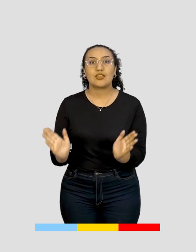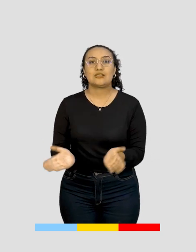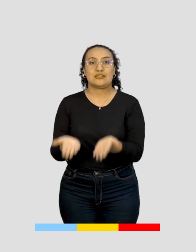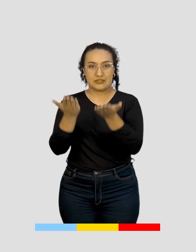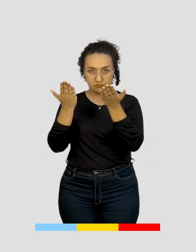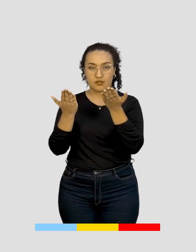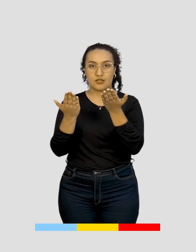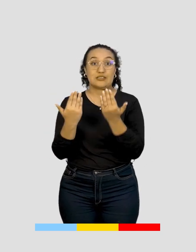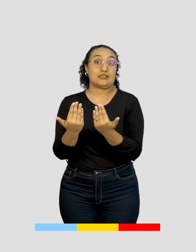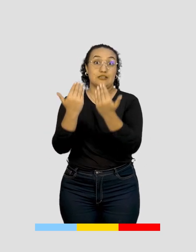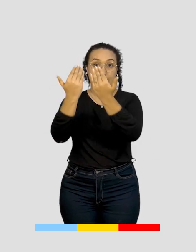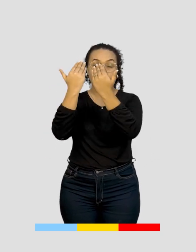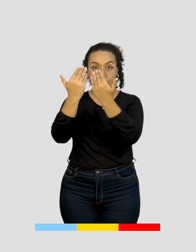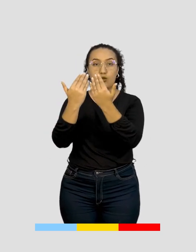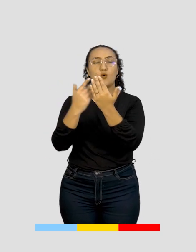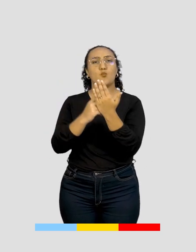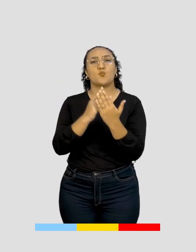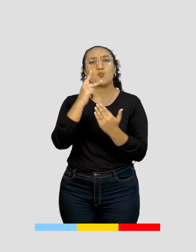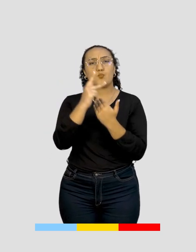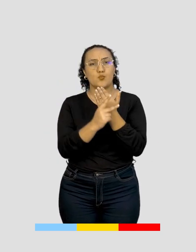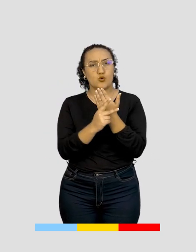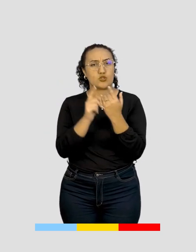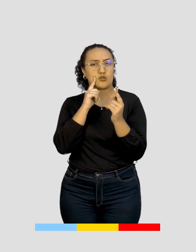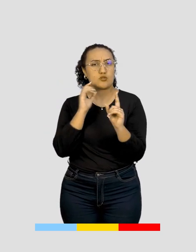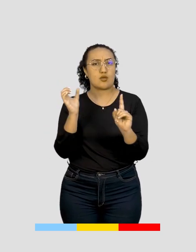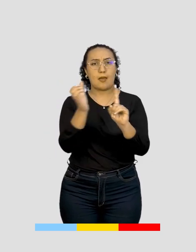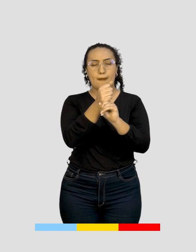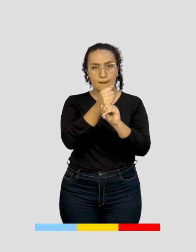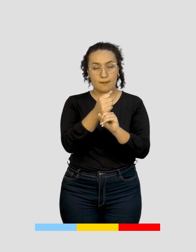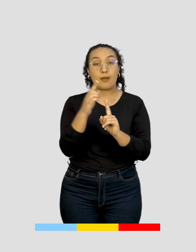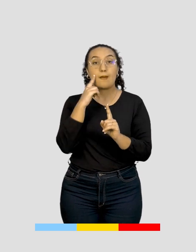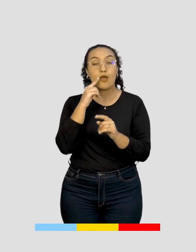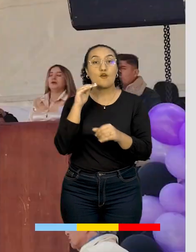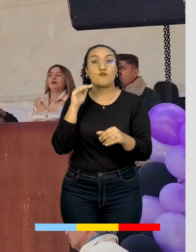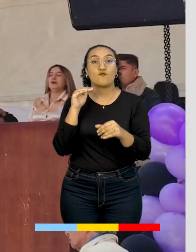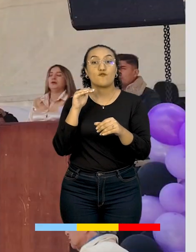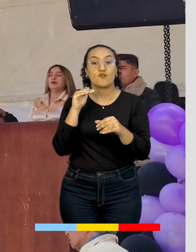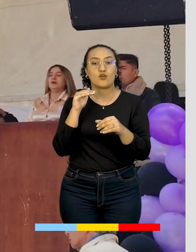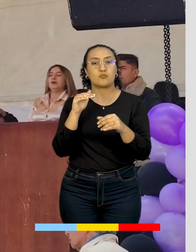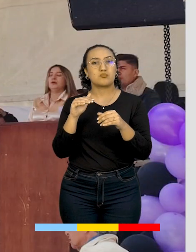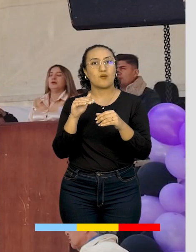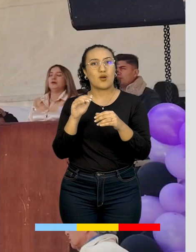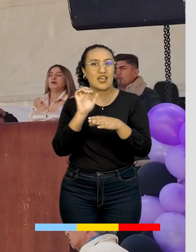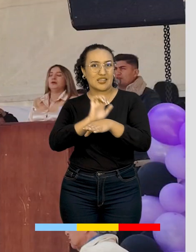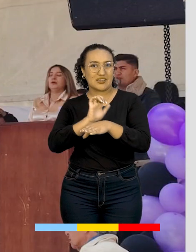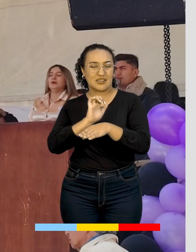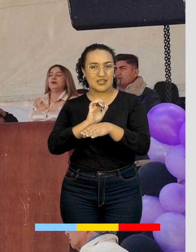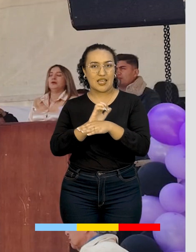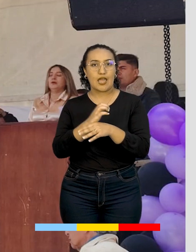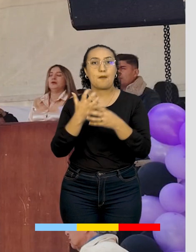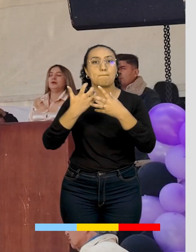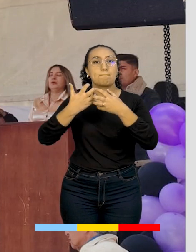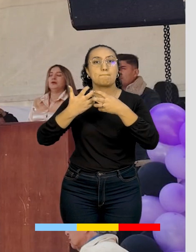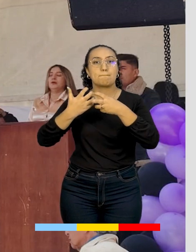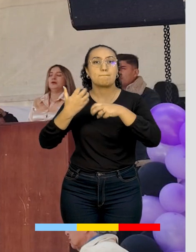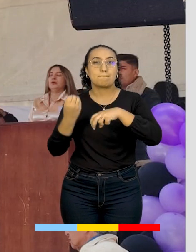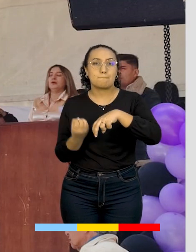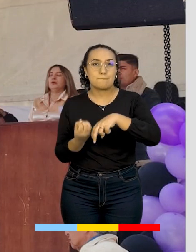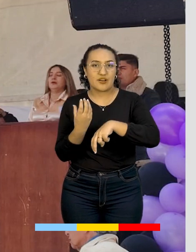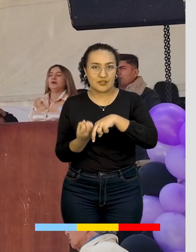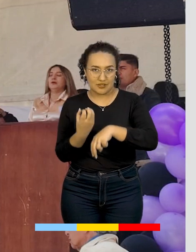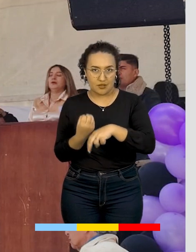de un proyecto exitoso por parte de la Gobernación de Cundinamarca, como es el Fondo de Emprendimiento del